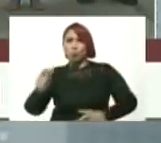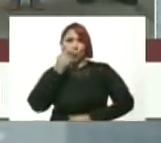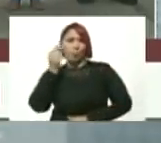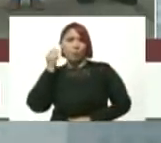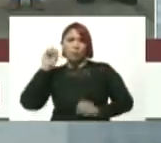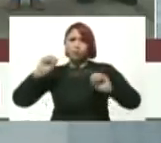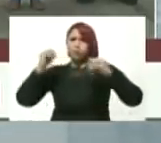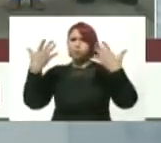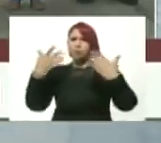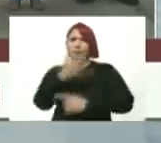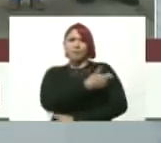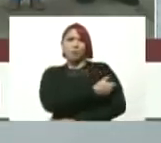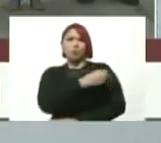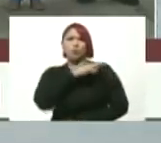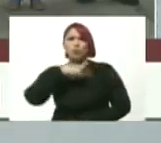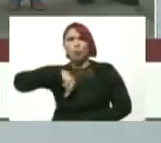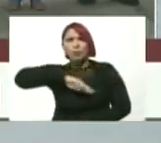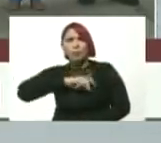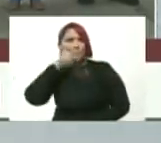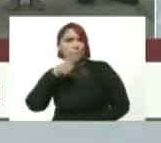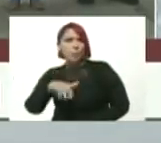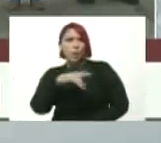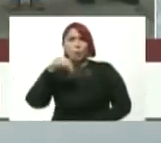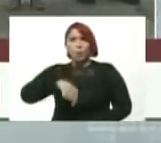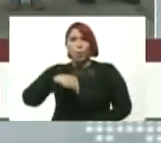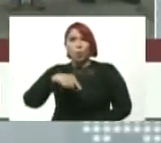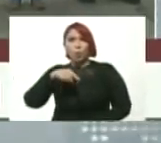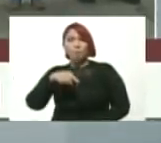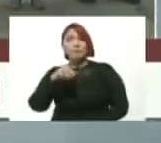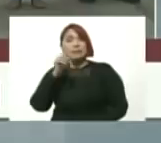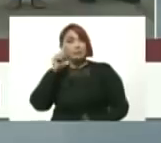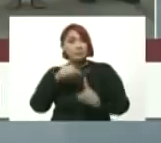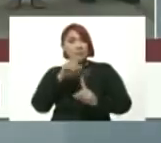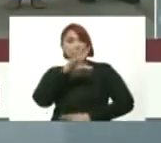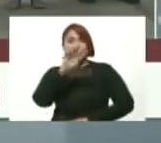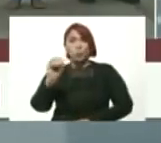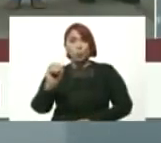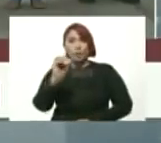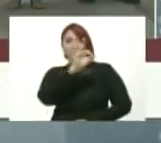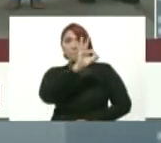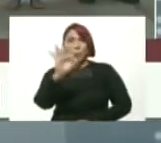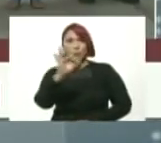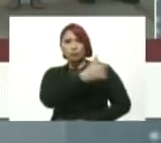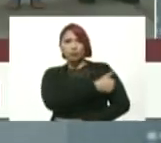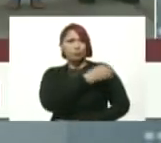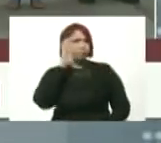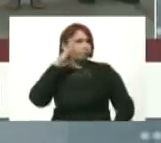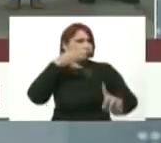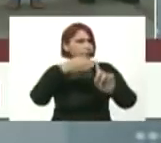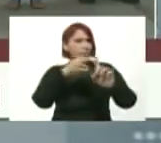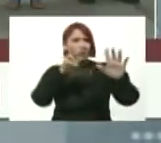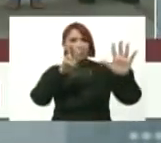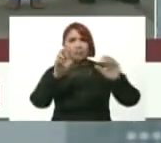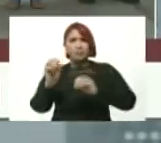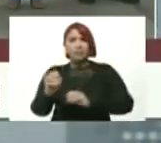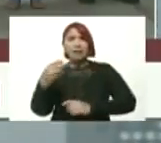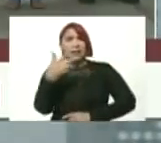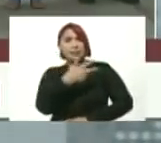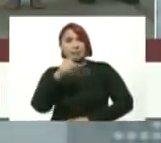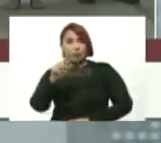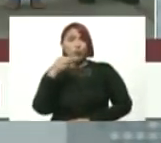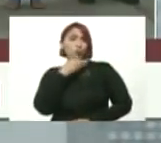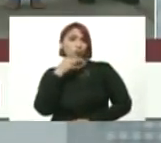lograr la vacunación de nuestro pueblo hoy llegamos al 50 por ciento de vacunados rumbo 31 de octubre